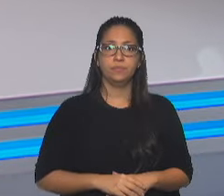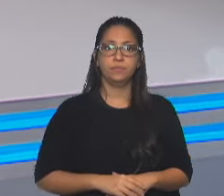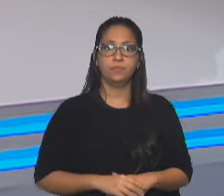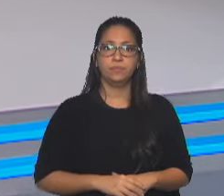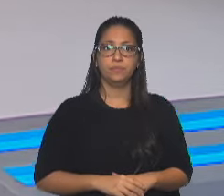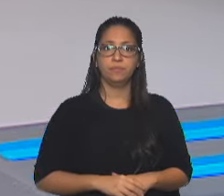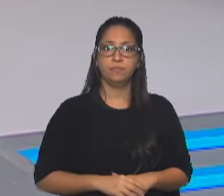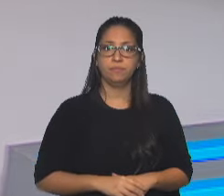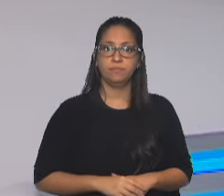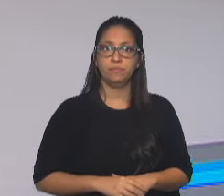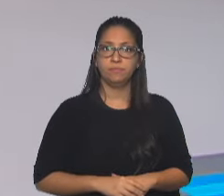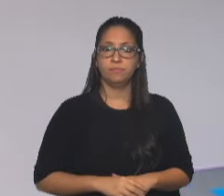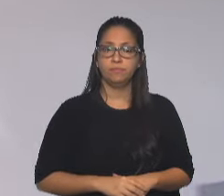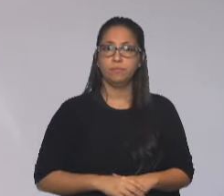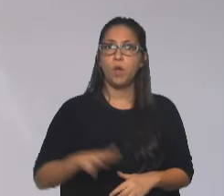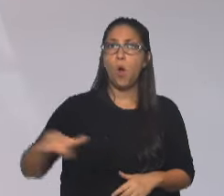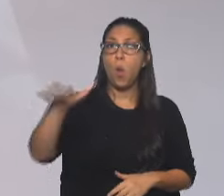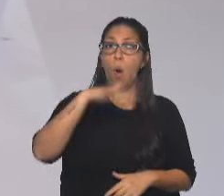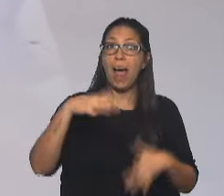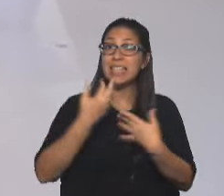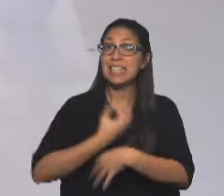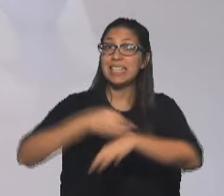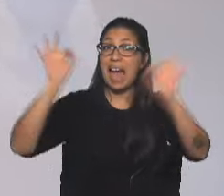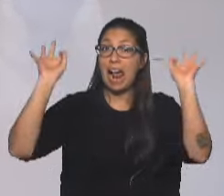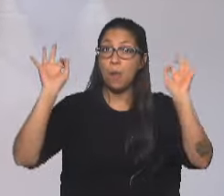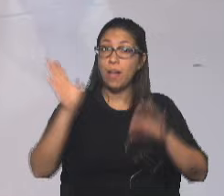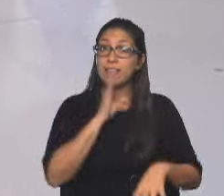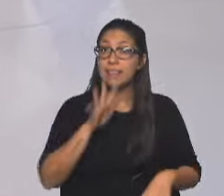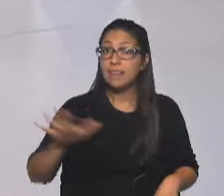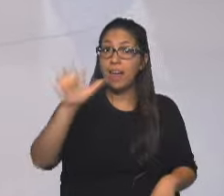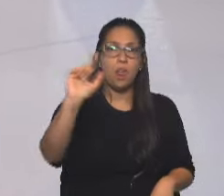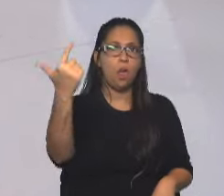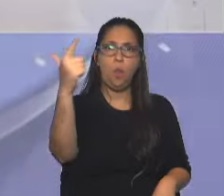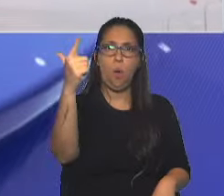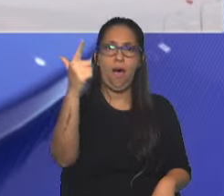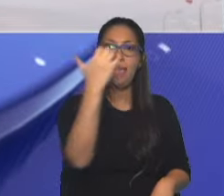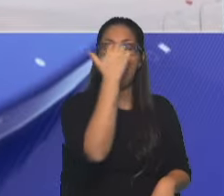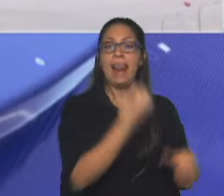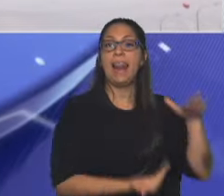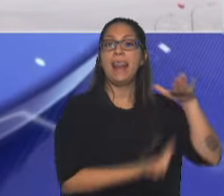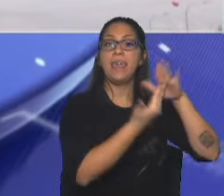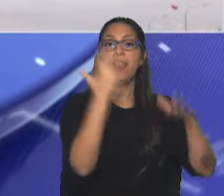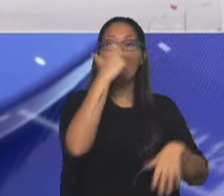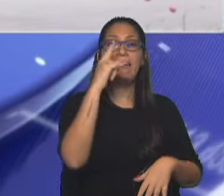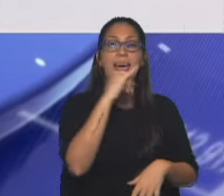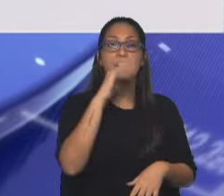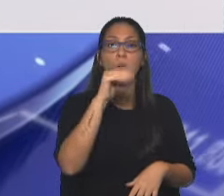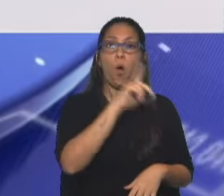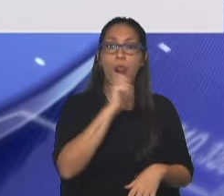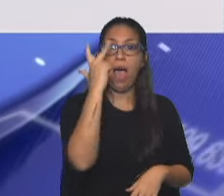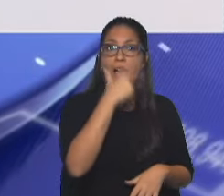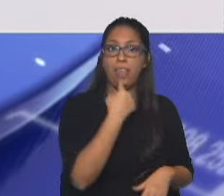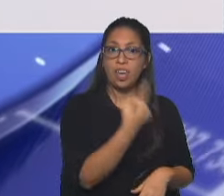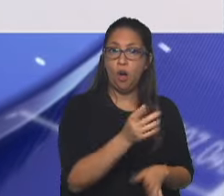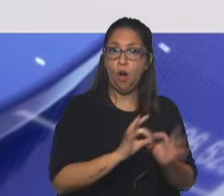no habrá lugar a salvo en Israel, dijo el líder del Hezbollah, Hassan Nasrallah, en el medio de